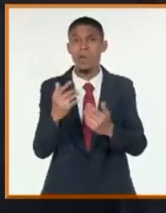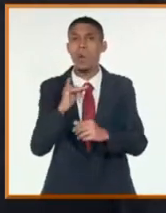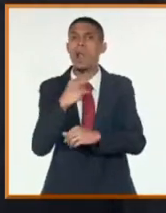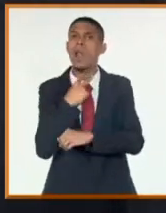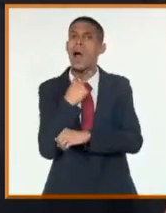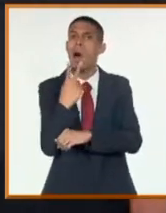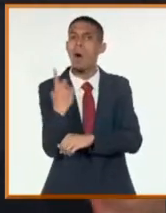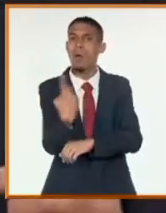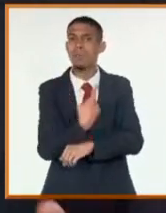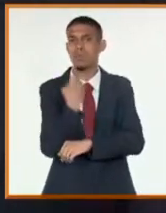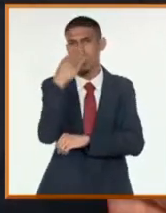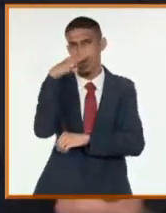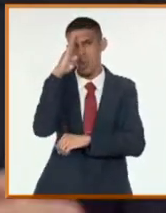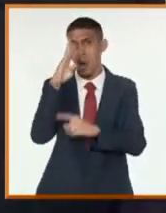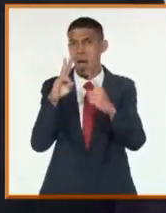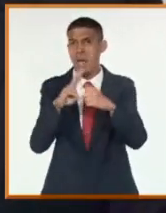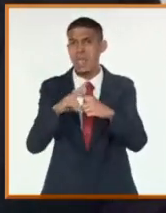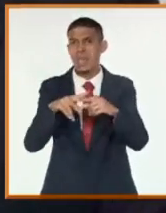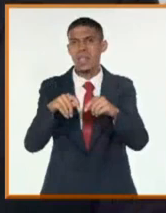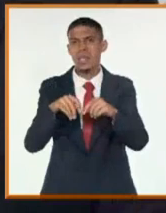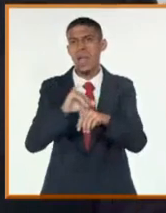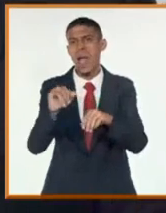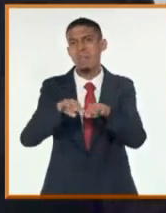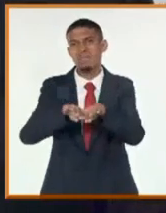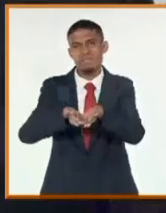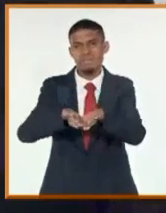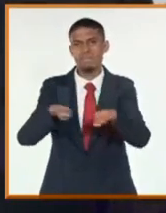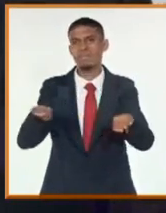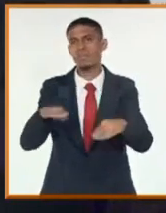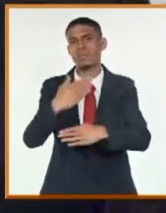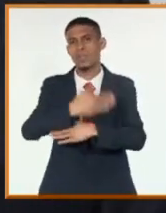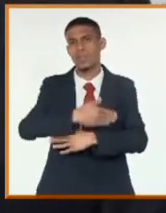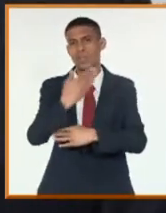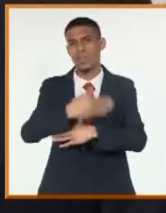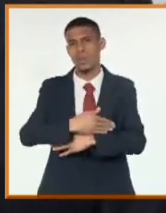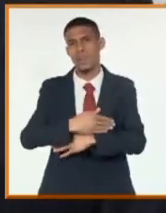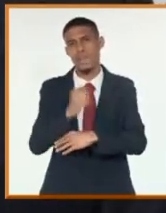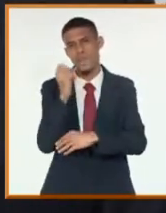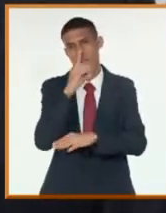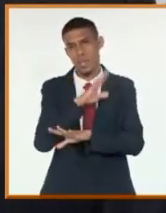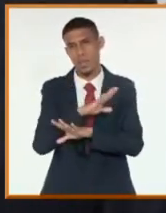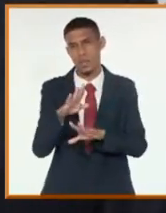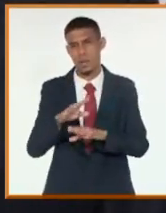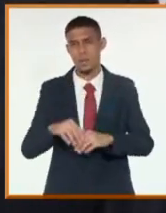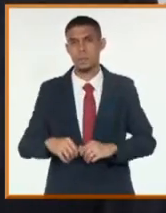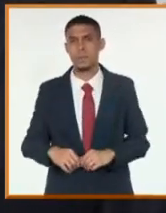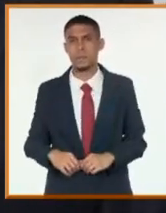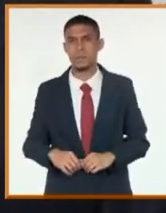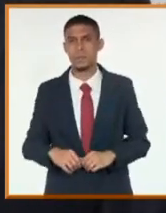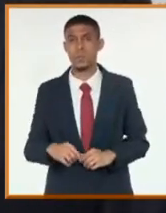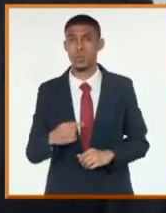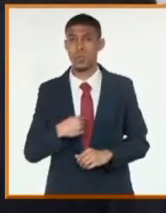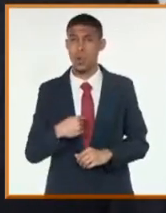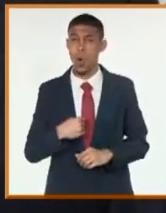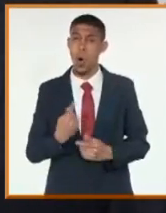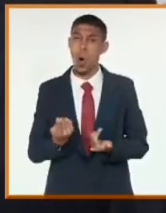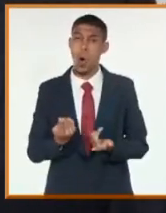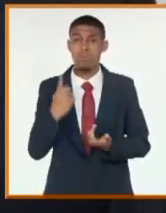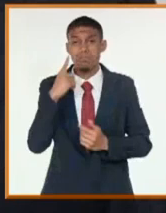y para romper el aislamiento al que nos quieren someter como pueblo y como revolución. Yo creo que de eso salimos